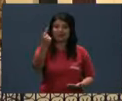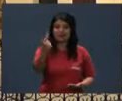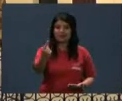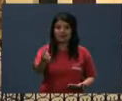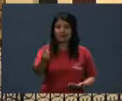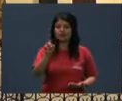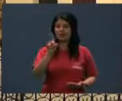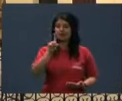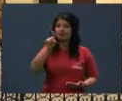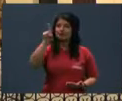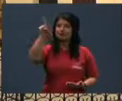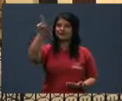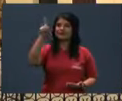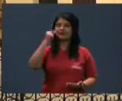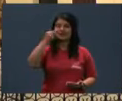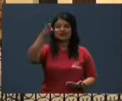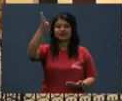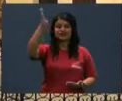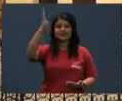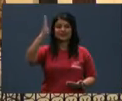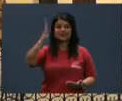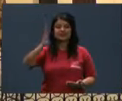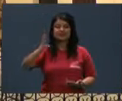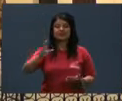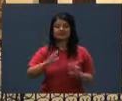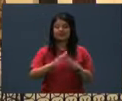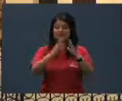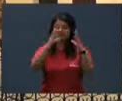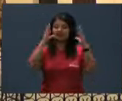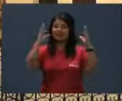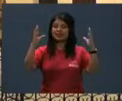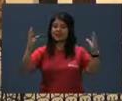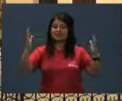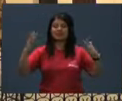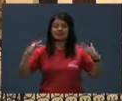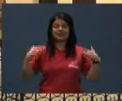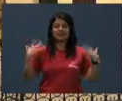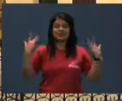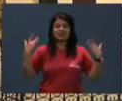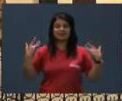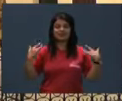el gran gozo que hallo